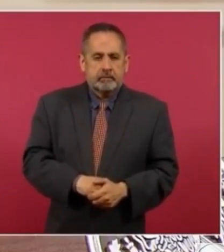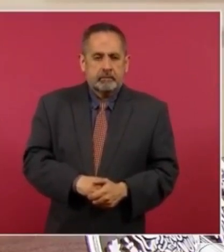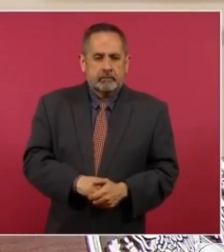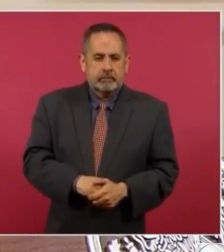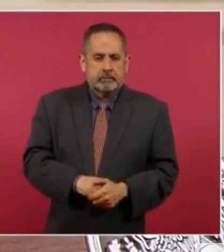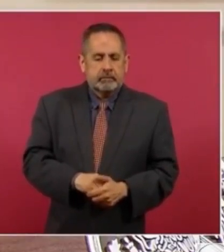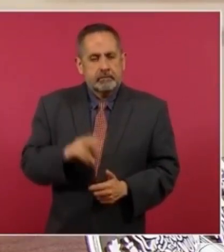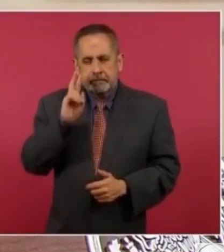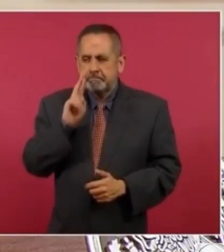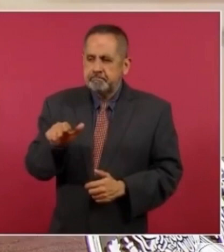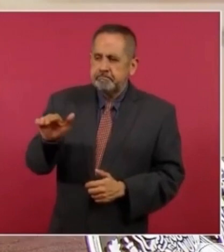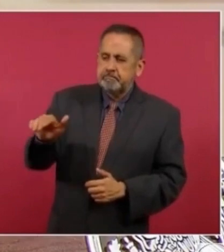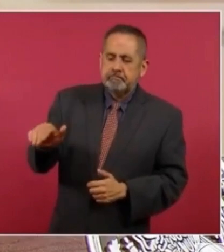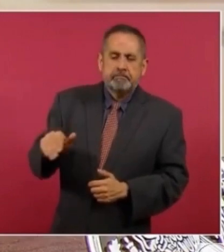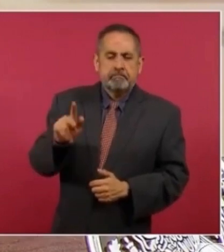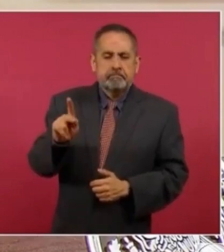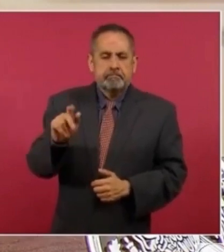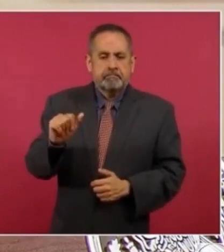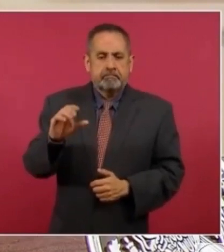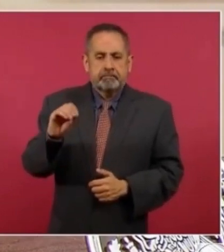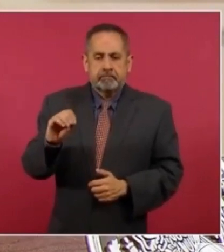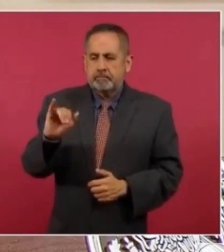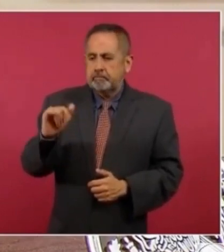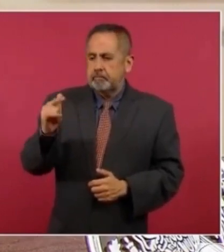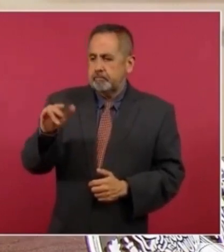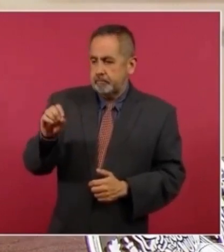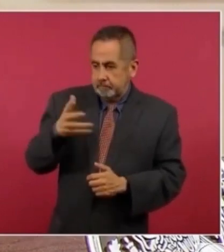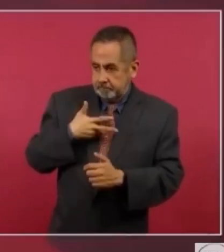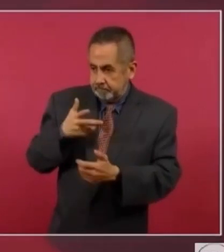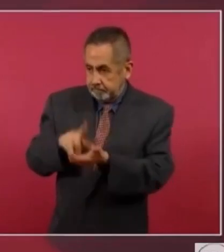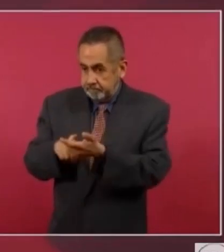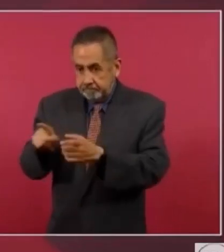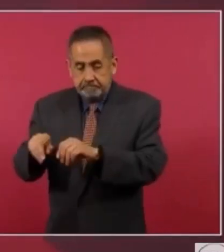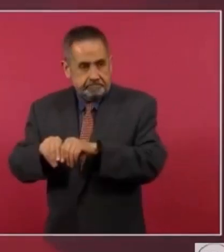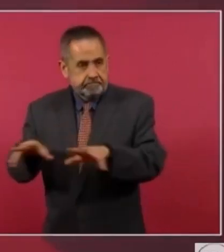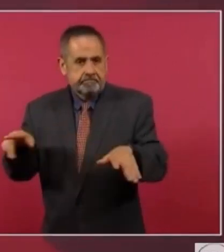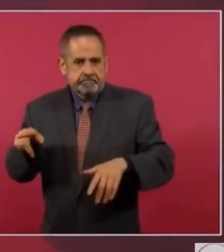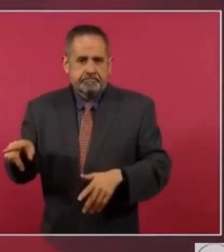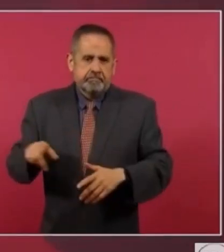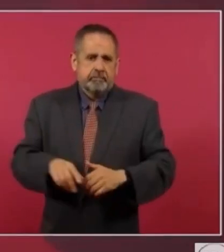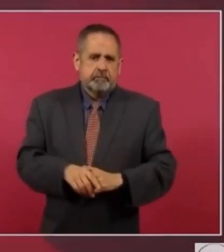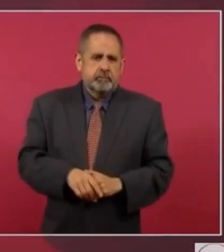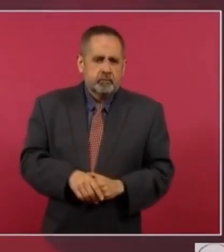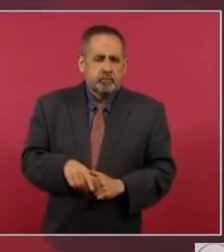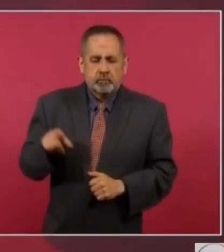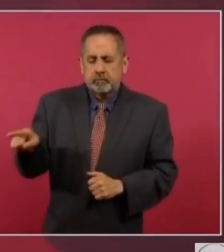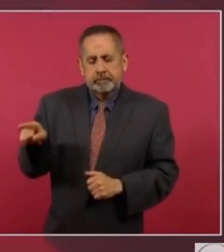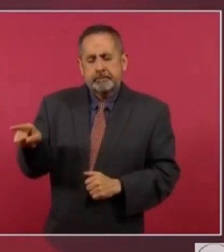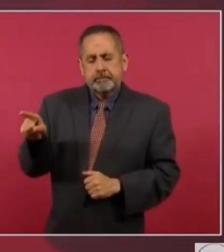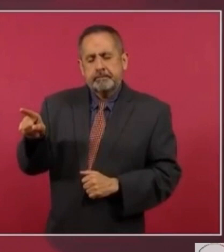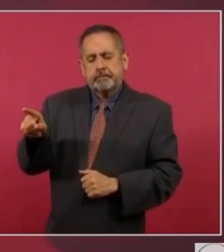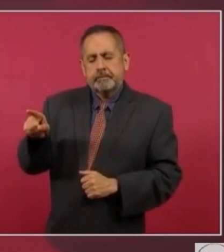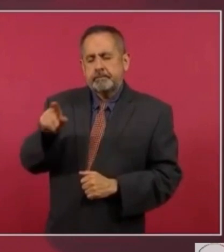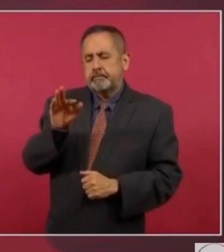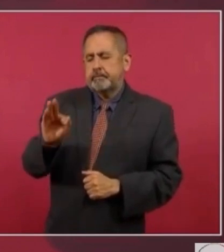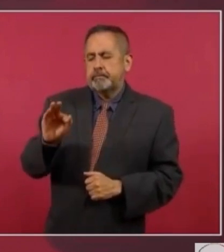Paco Ignacio los tiene, yo creo que sí, en el Fondo de Cultura Económica.